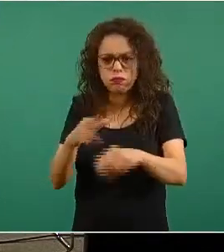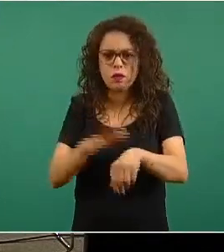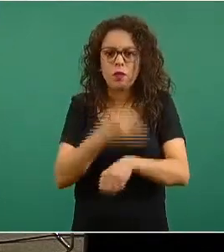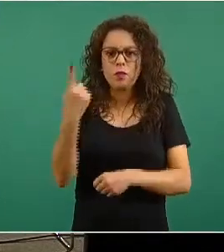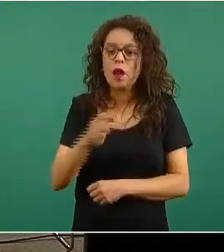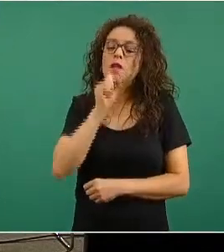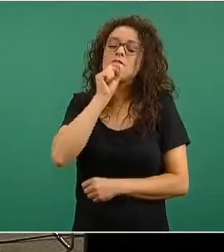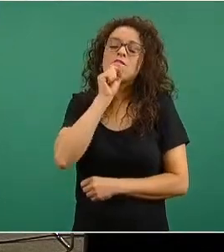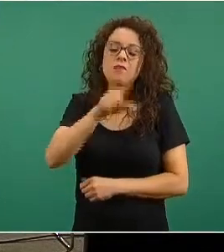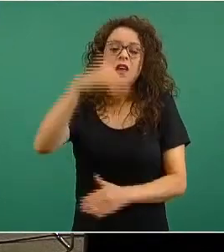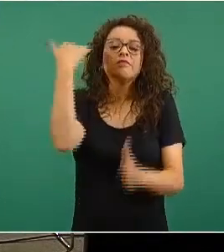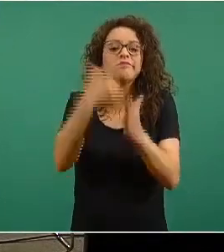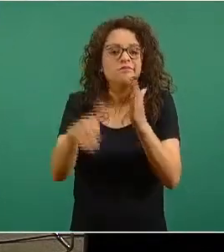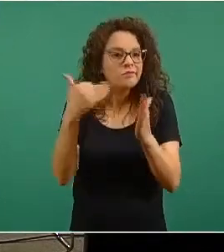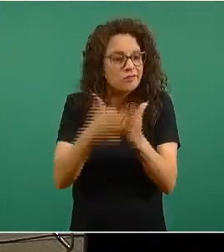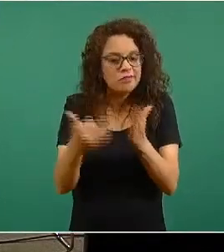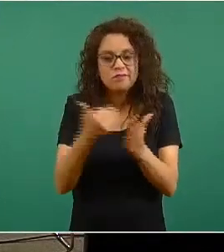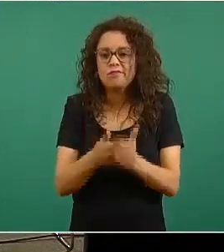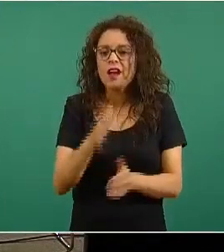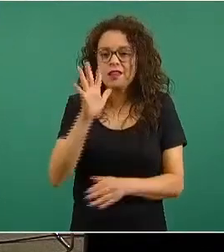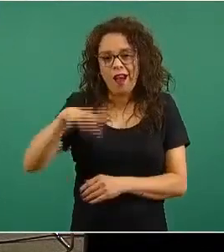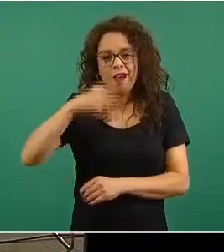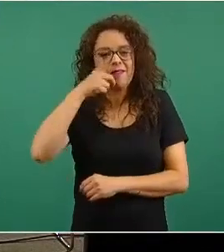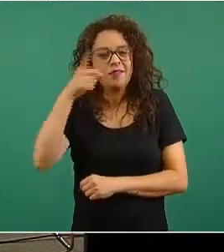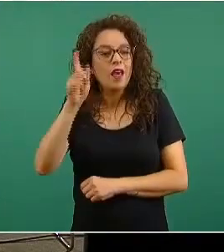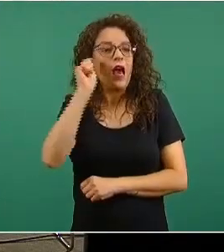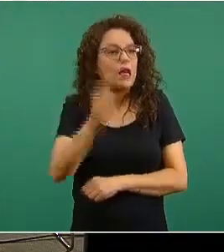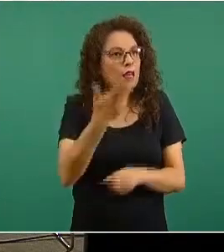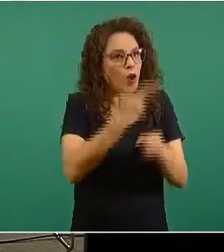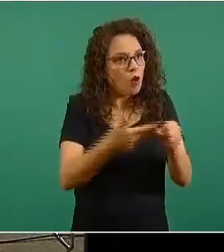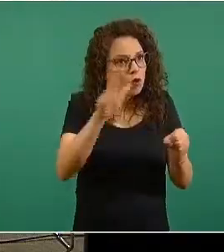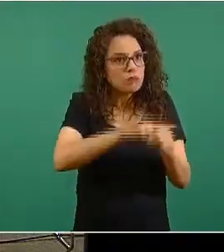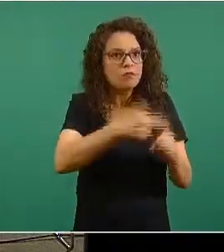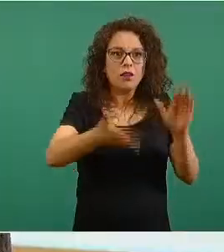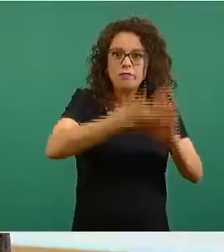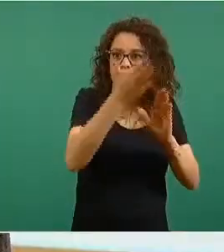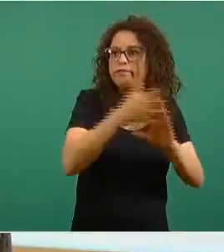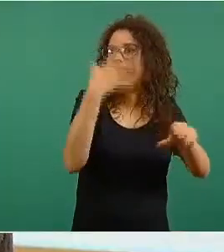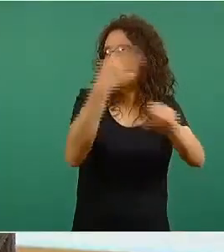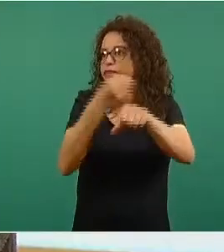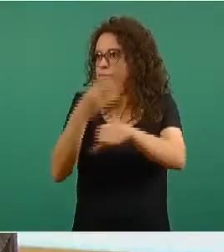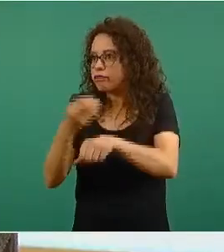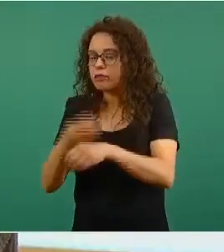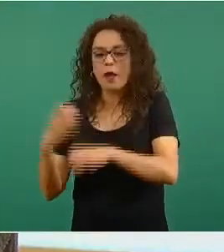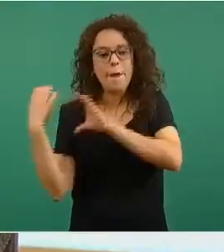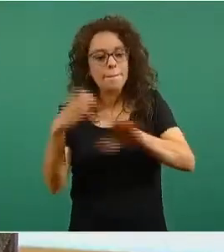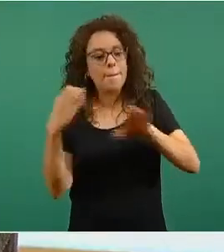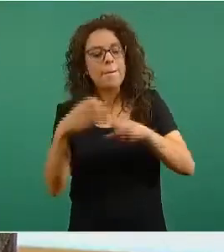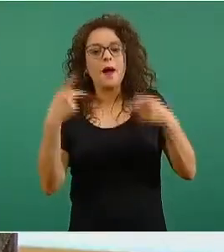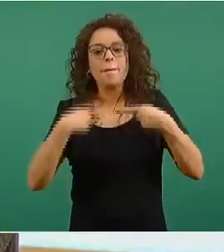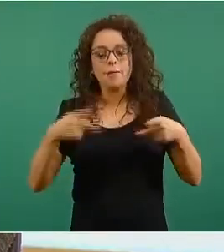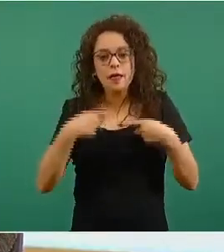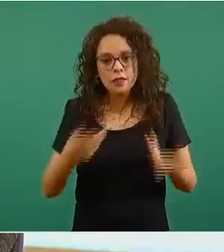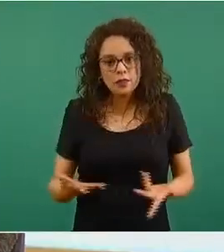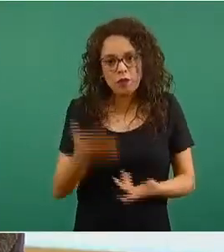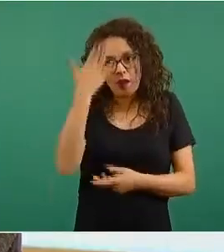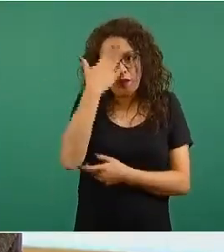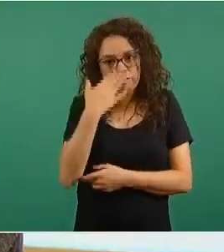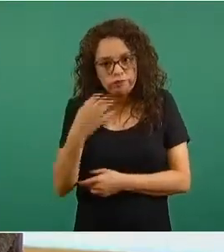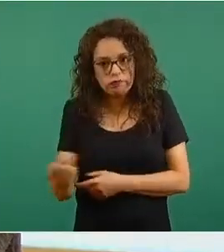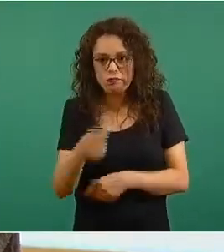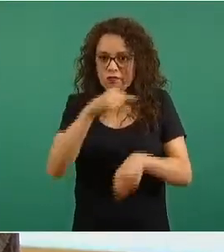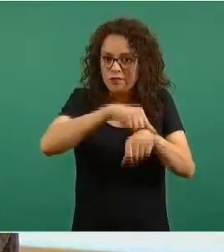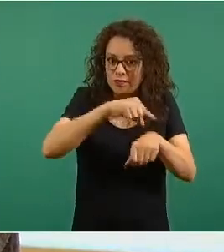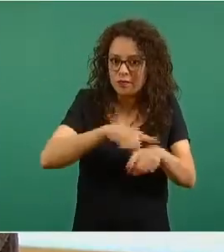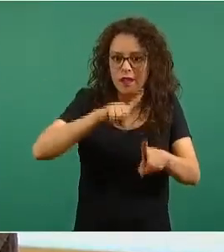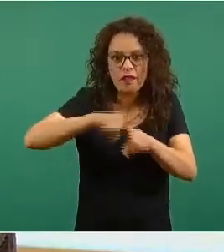en hospitales, la falta de inversión en contratación y formación de personal, falta de renovación de equipos diagnósticos y terapéuticos. Lo